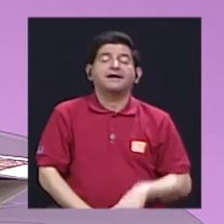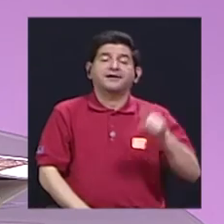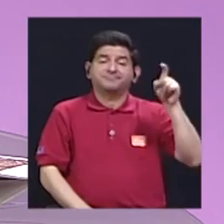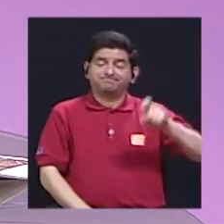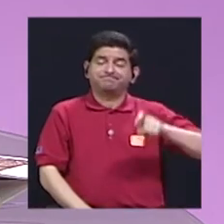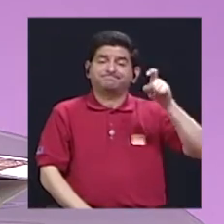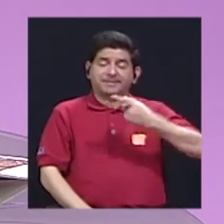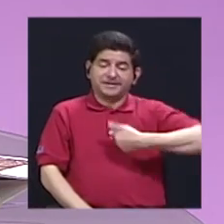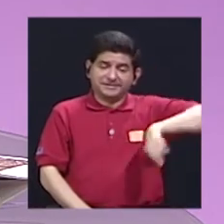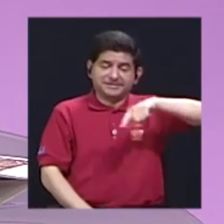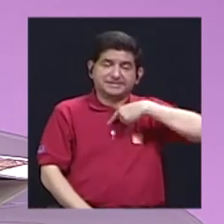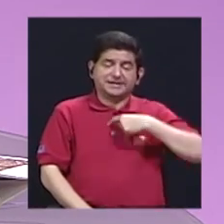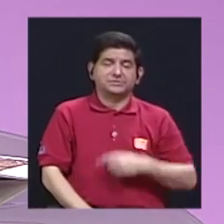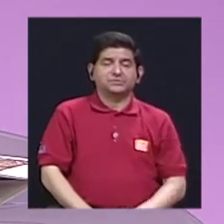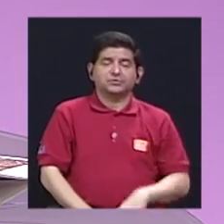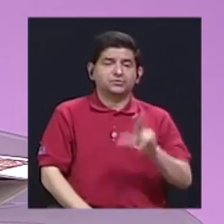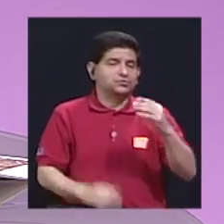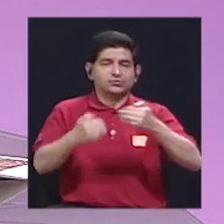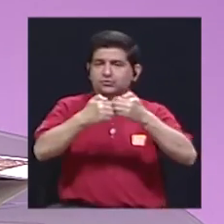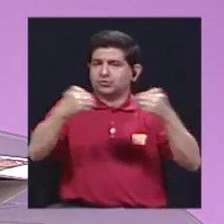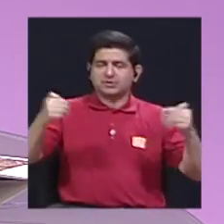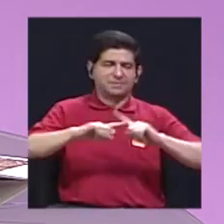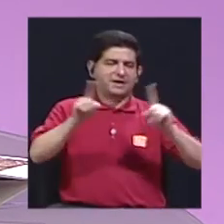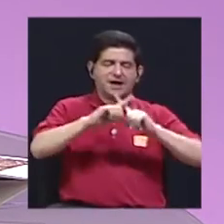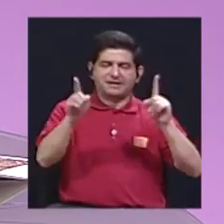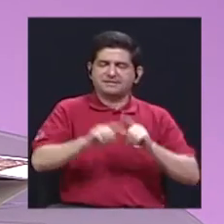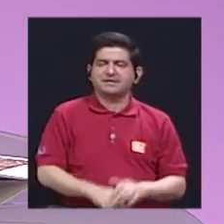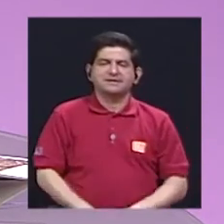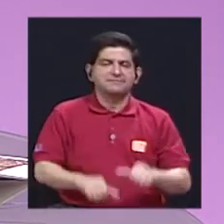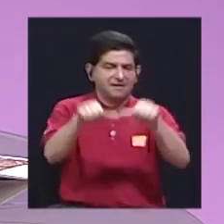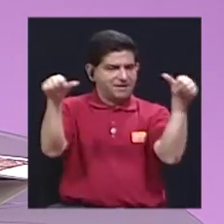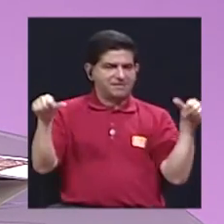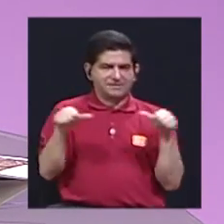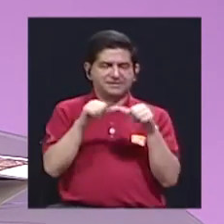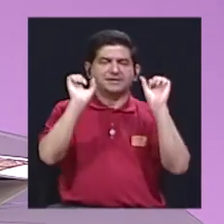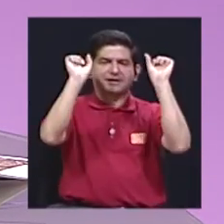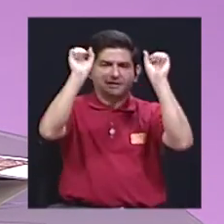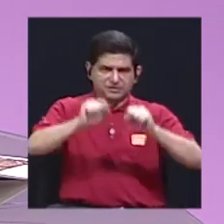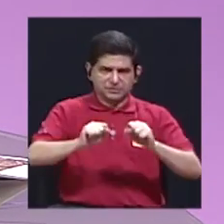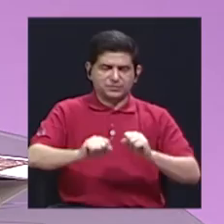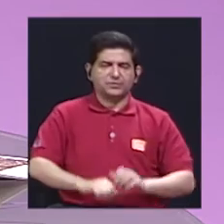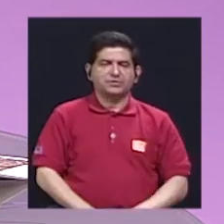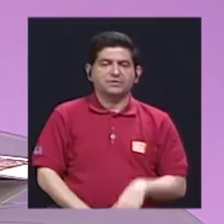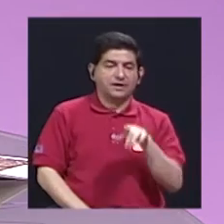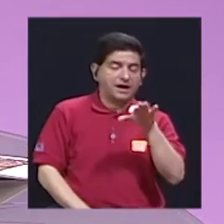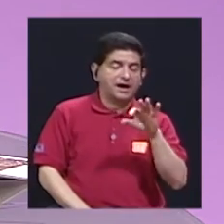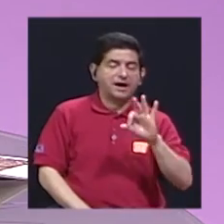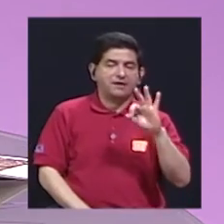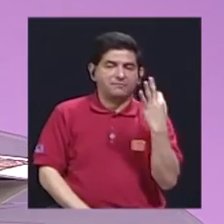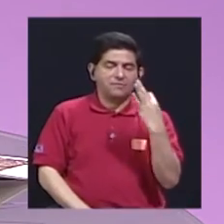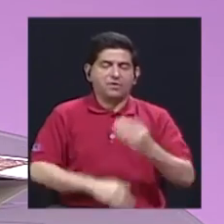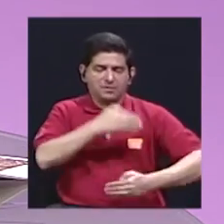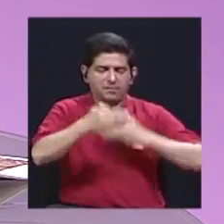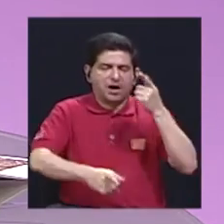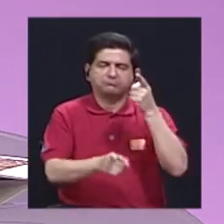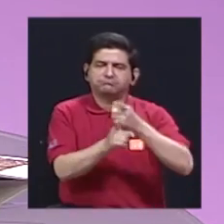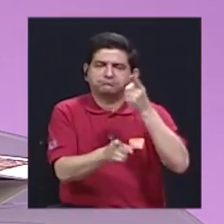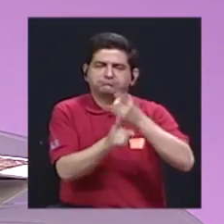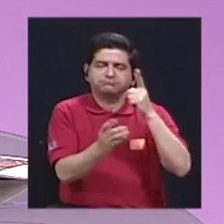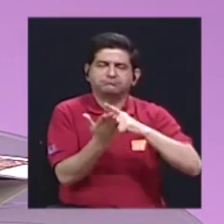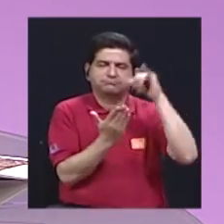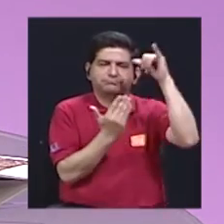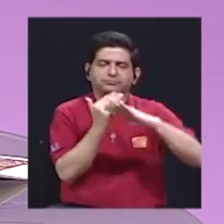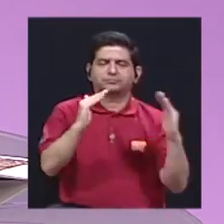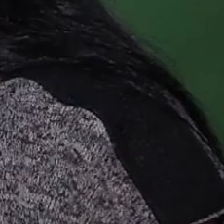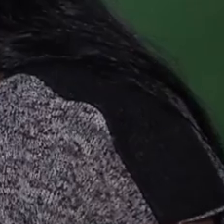no podemos aislarnos de las otras disciplinas para poder este hacer una gestión adecuada de ese